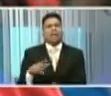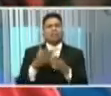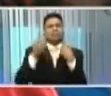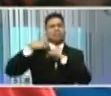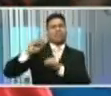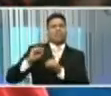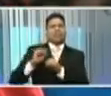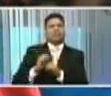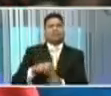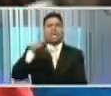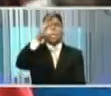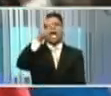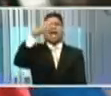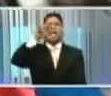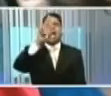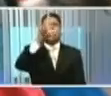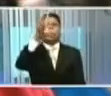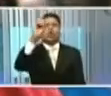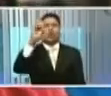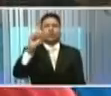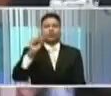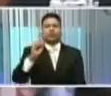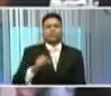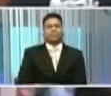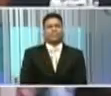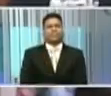Carlos Alcalá Cordones, hermano.